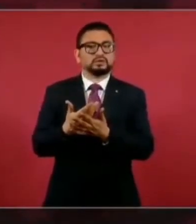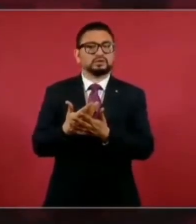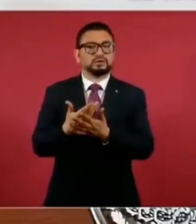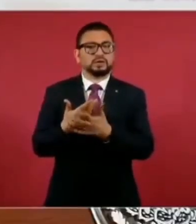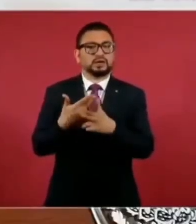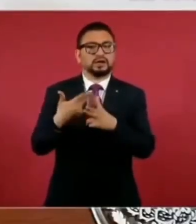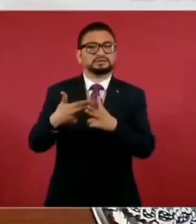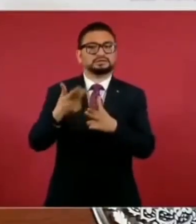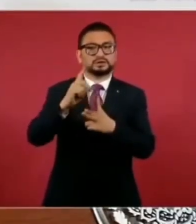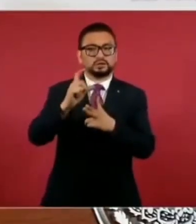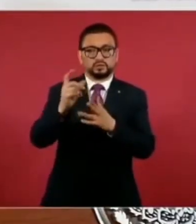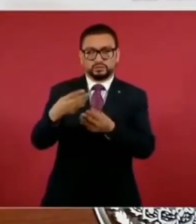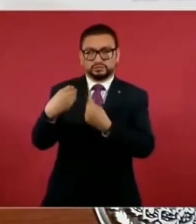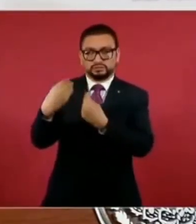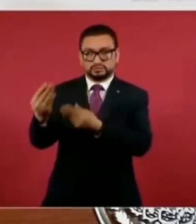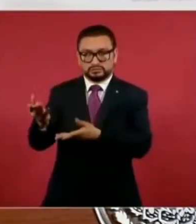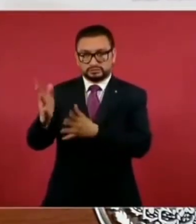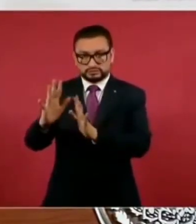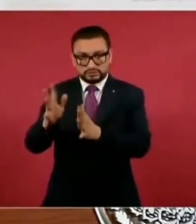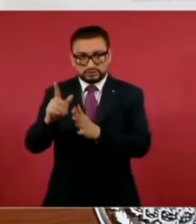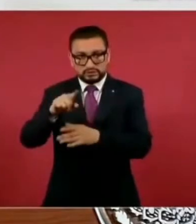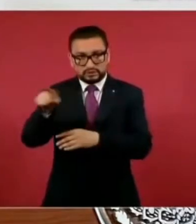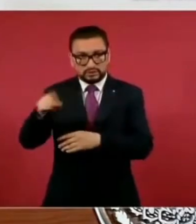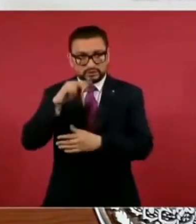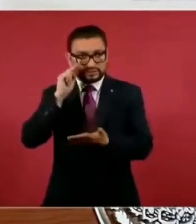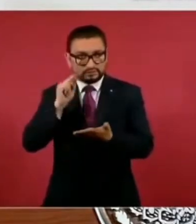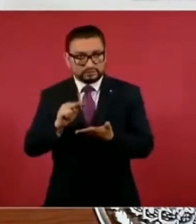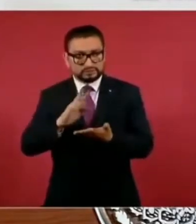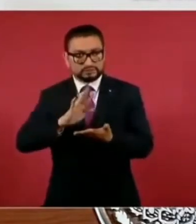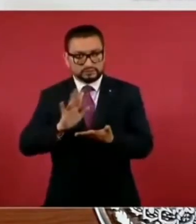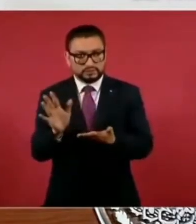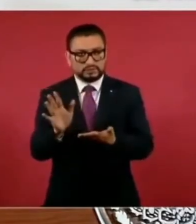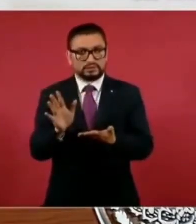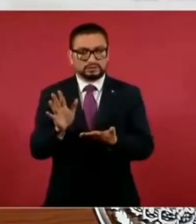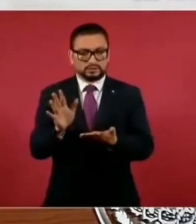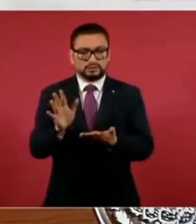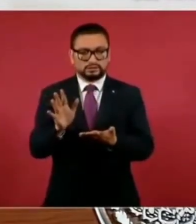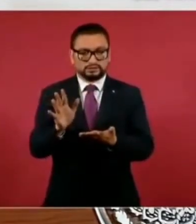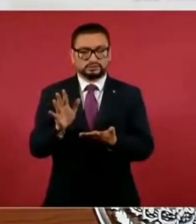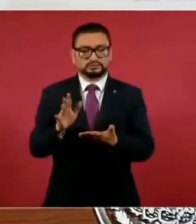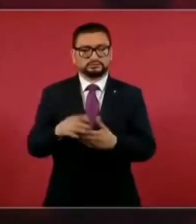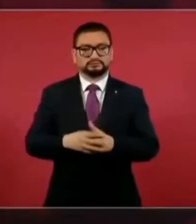les llegara, ¿sí?, y que ellos